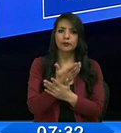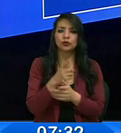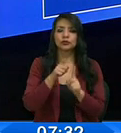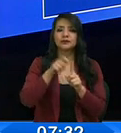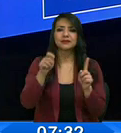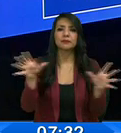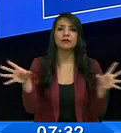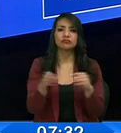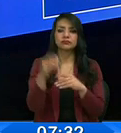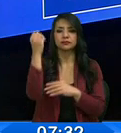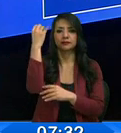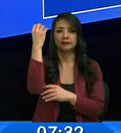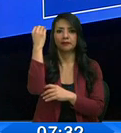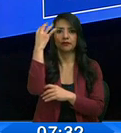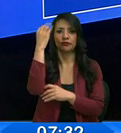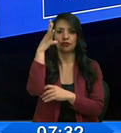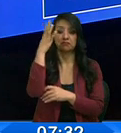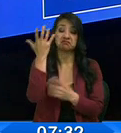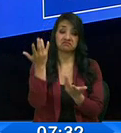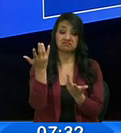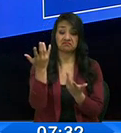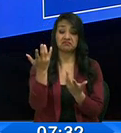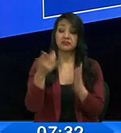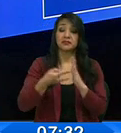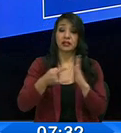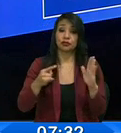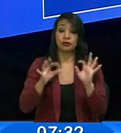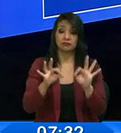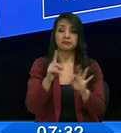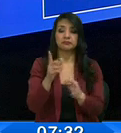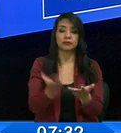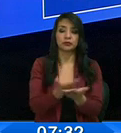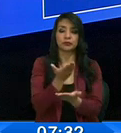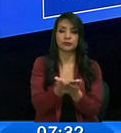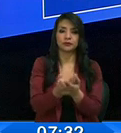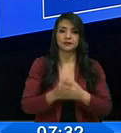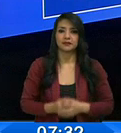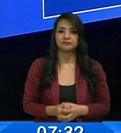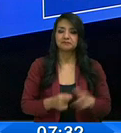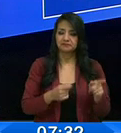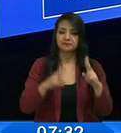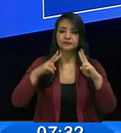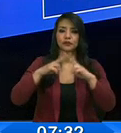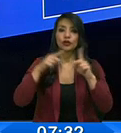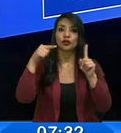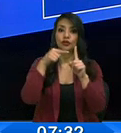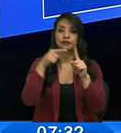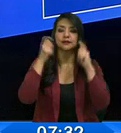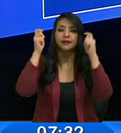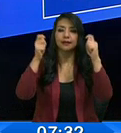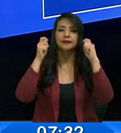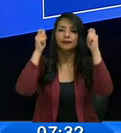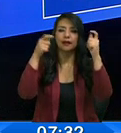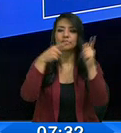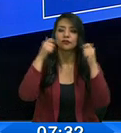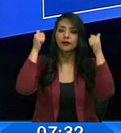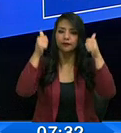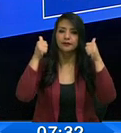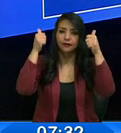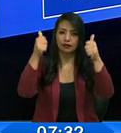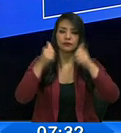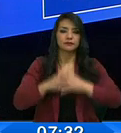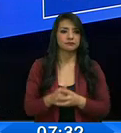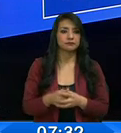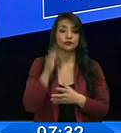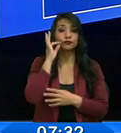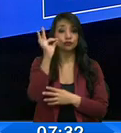de semaforización inteligentes. Esta es una de las propuestas que tiene. Vamos a conocer un poquito más cuál es el futuro, de acuerdo a este